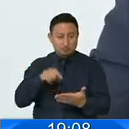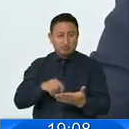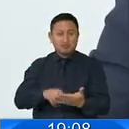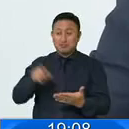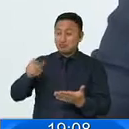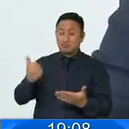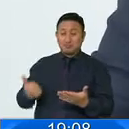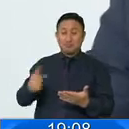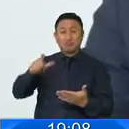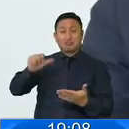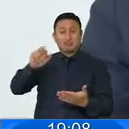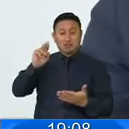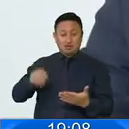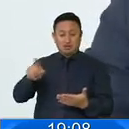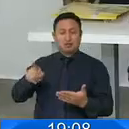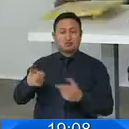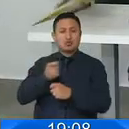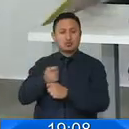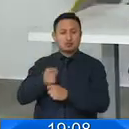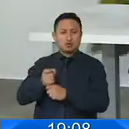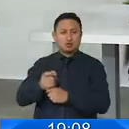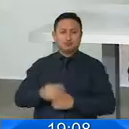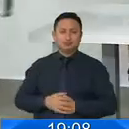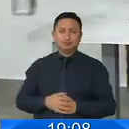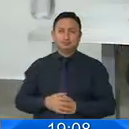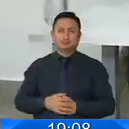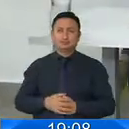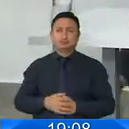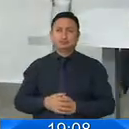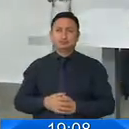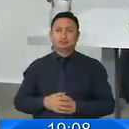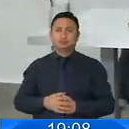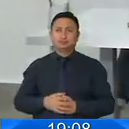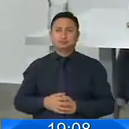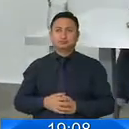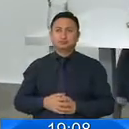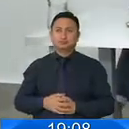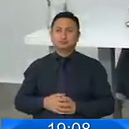perseguido político, Galo Lara. Informó Héctor Romero.